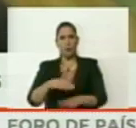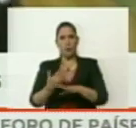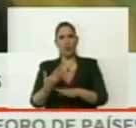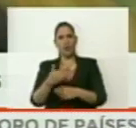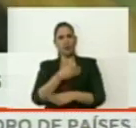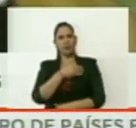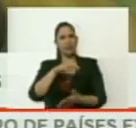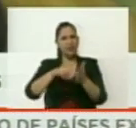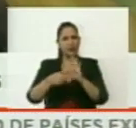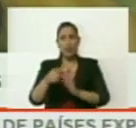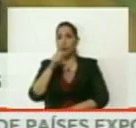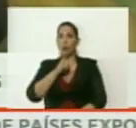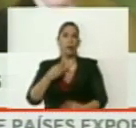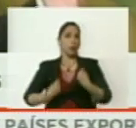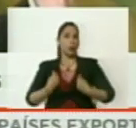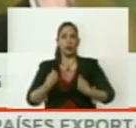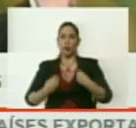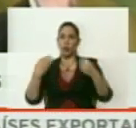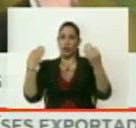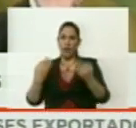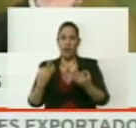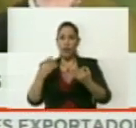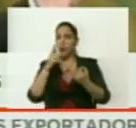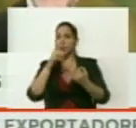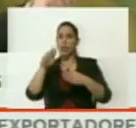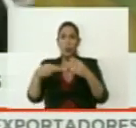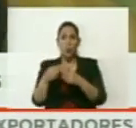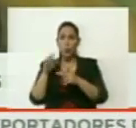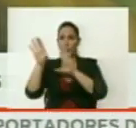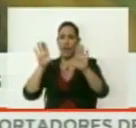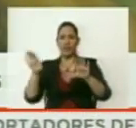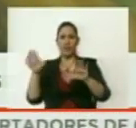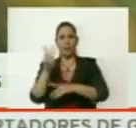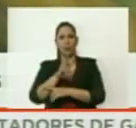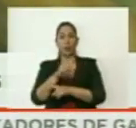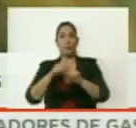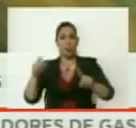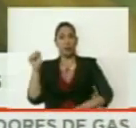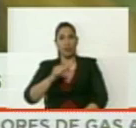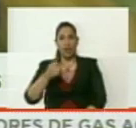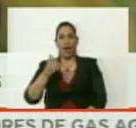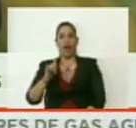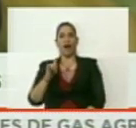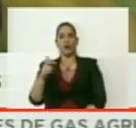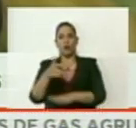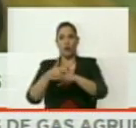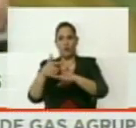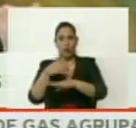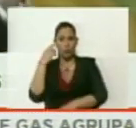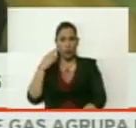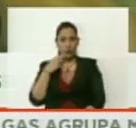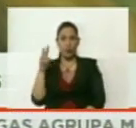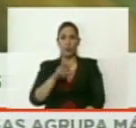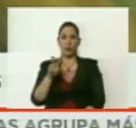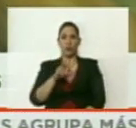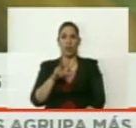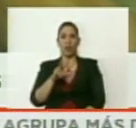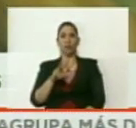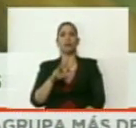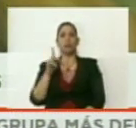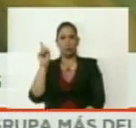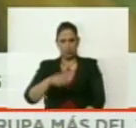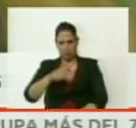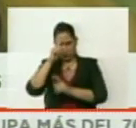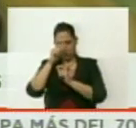decir que no hay preocupación real de ninguno de esos países por Venezuela. Pero como sí la hay del gobierno bolivariano de Venezuela y sí respetamos